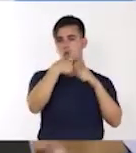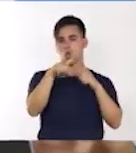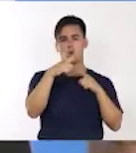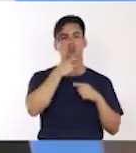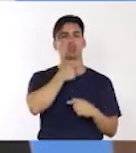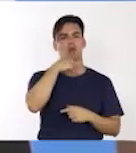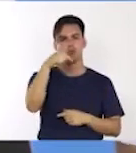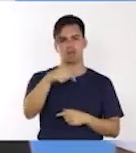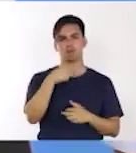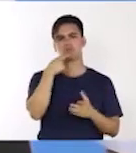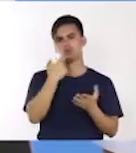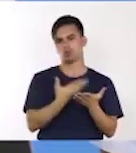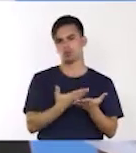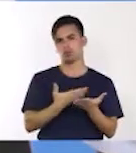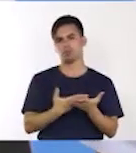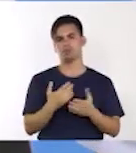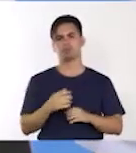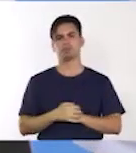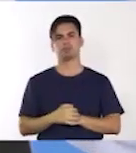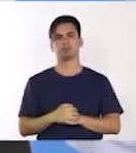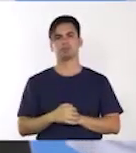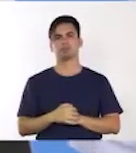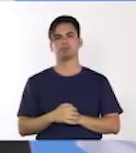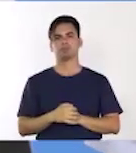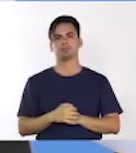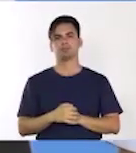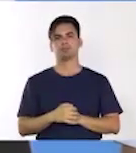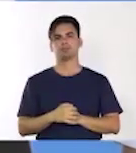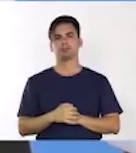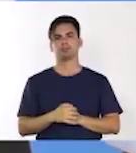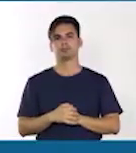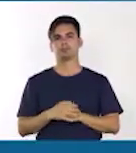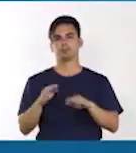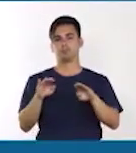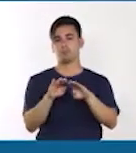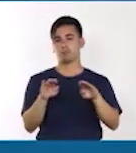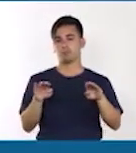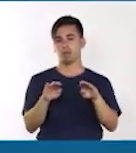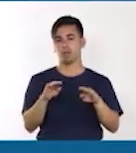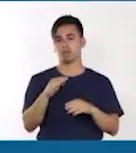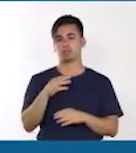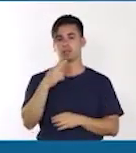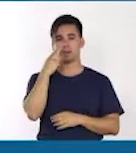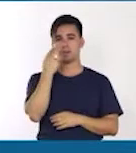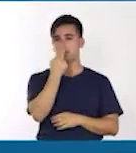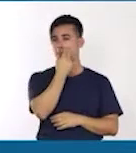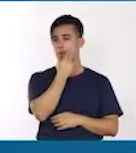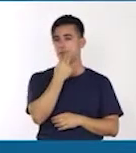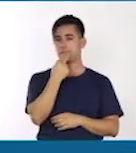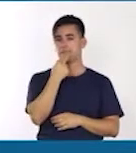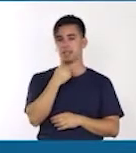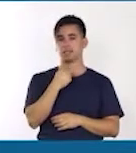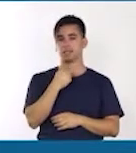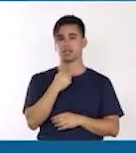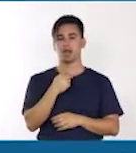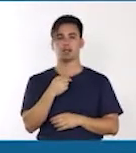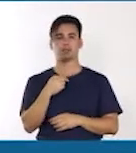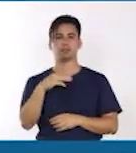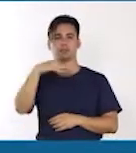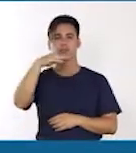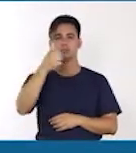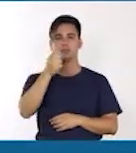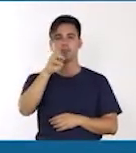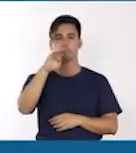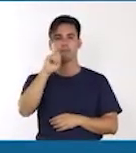En la siguiente diapo les mostramos otros posibles ejemplos, tales como las bases martianas y marxistas